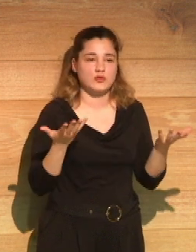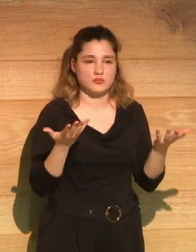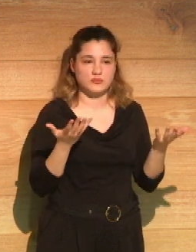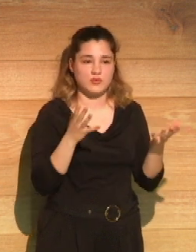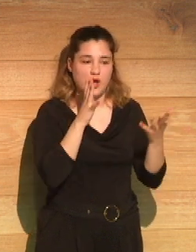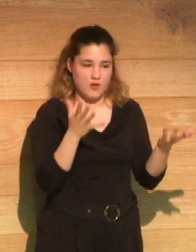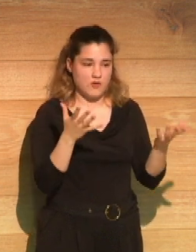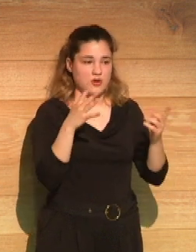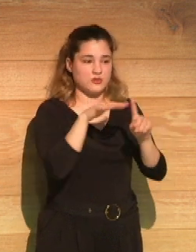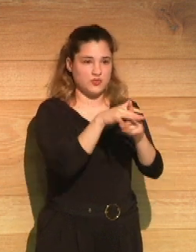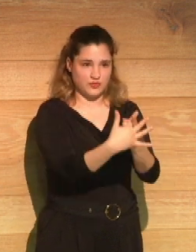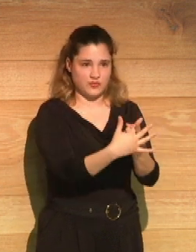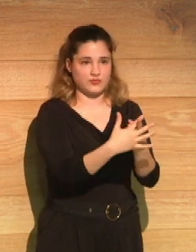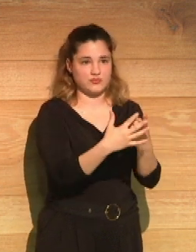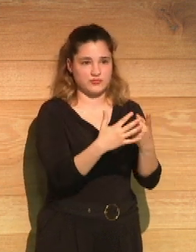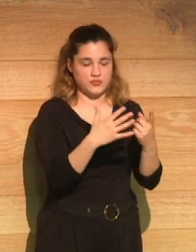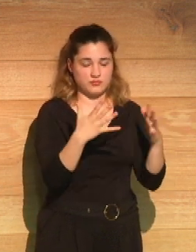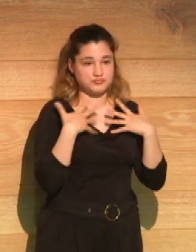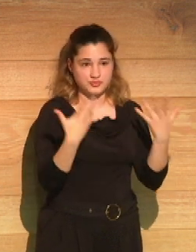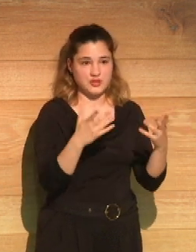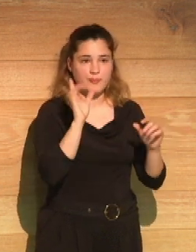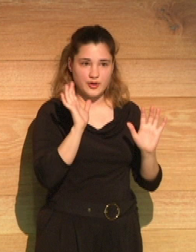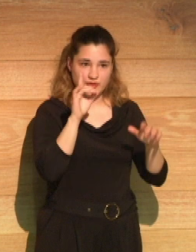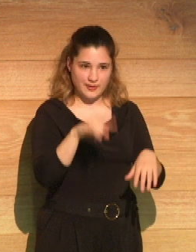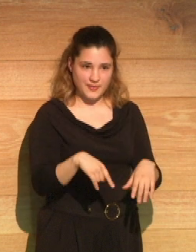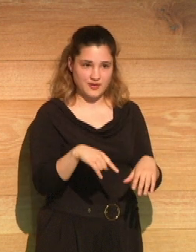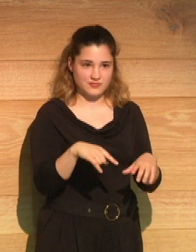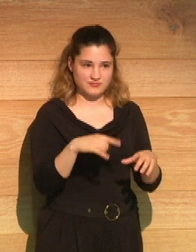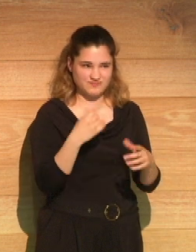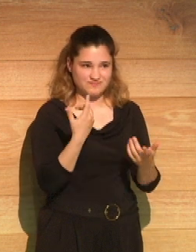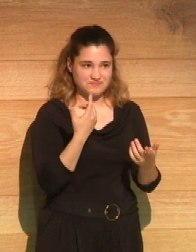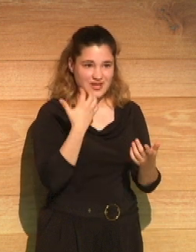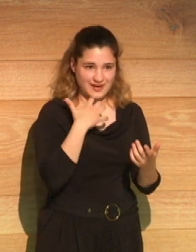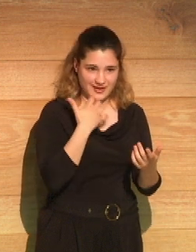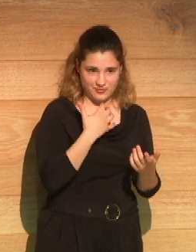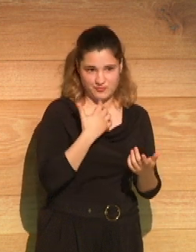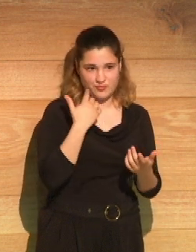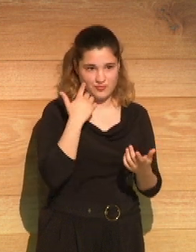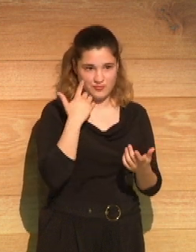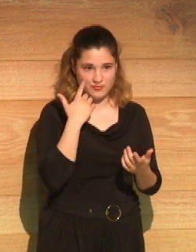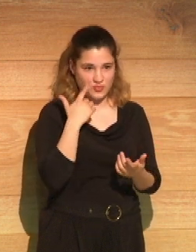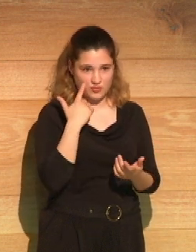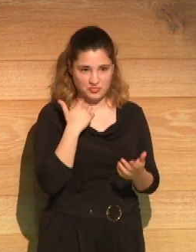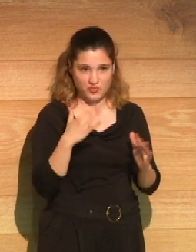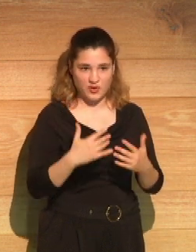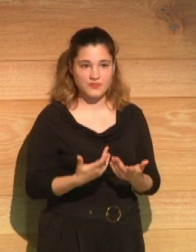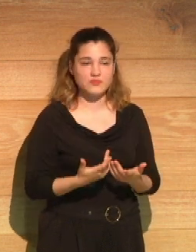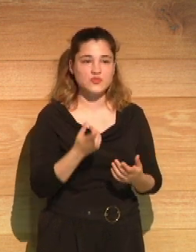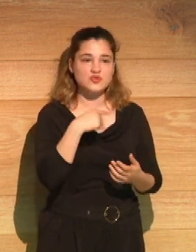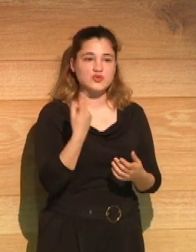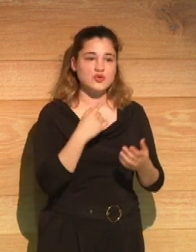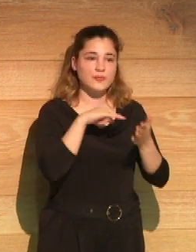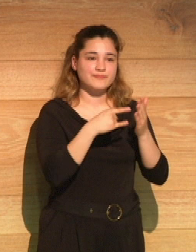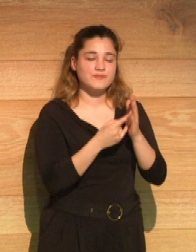momento tan inesperado, pero también tan inusual? ¿Cómo podemos crear nuevas